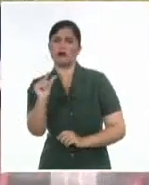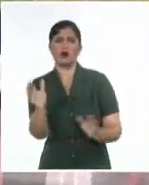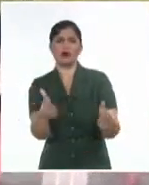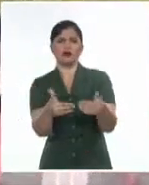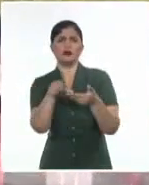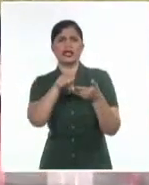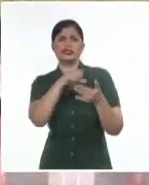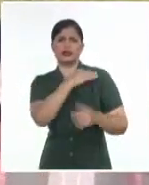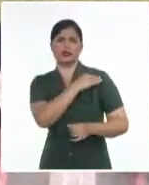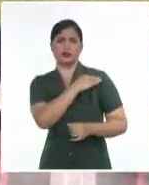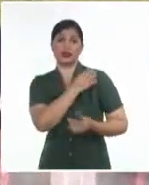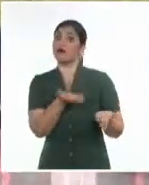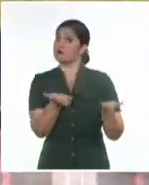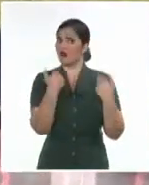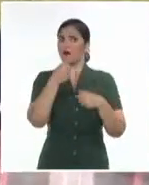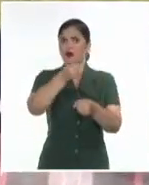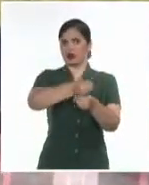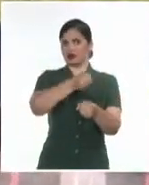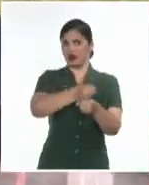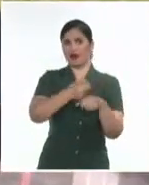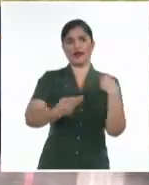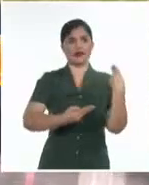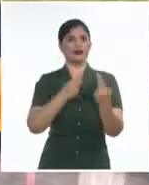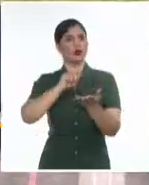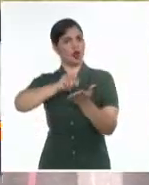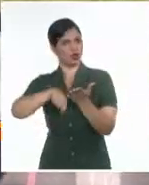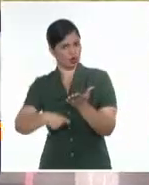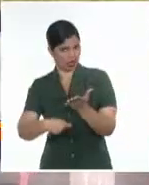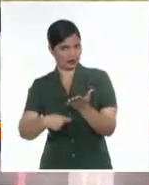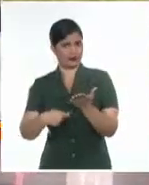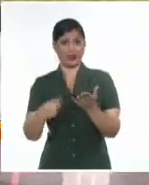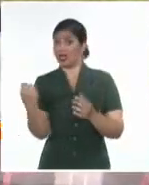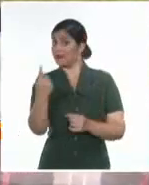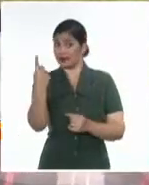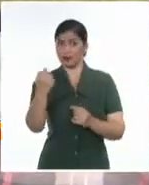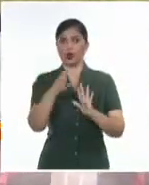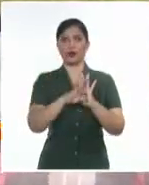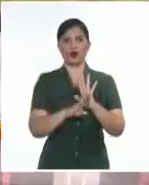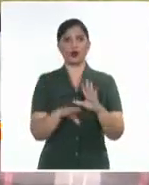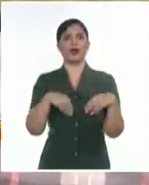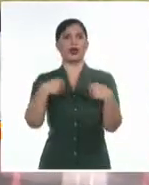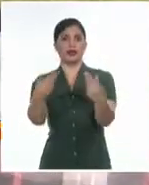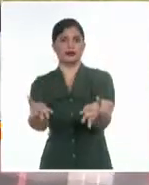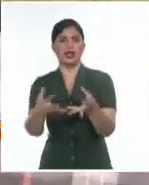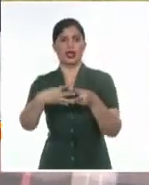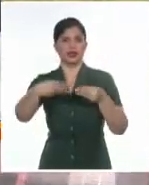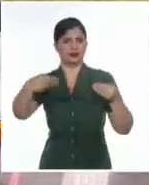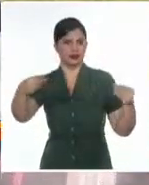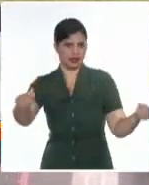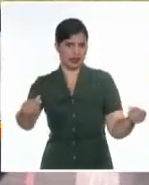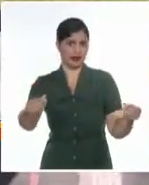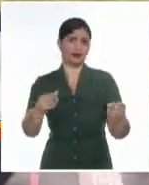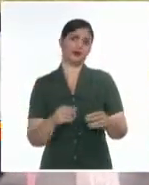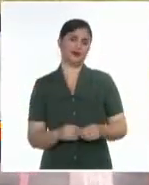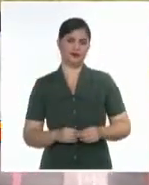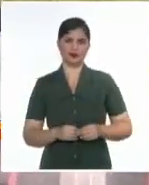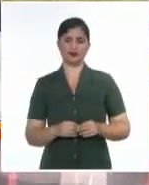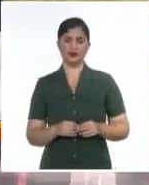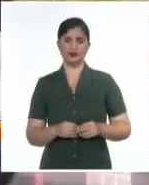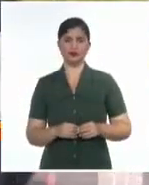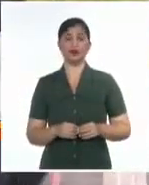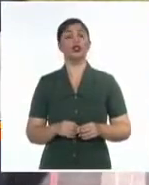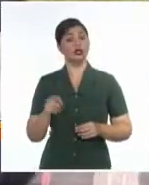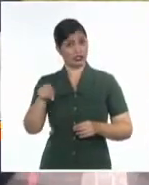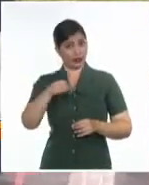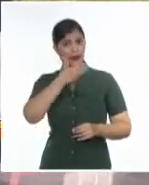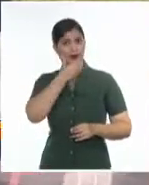y bueno, hicimos primero que nada el programa de entrega de tierra. En segundo lugar, el desglose de las áreas y buscar un objeto social de cada finca,